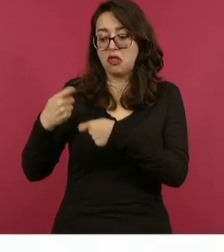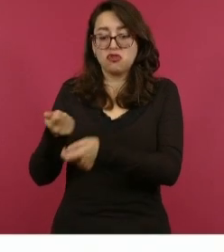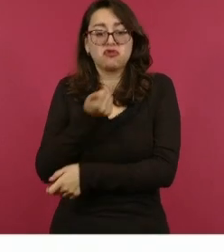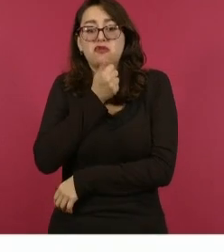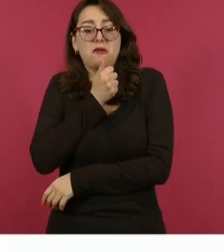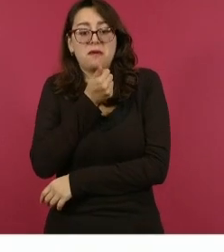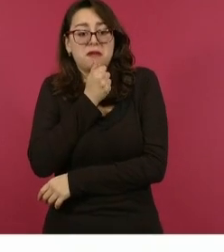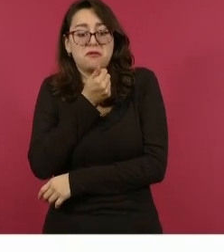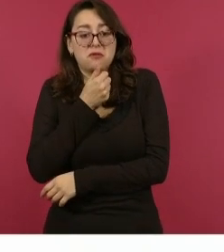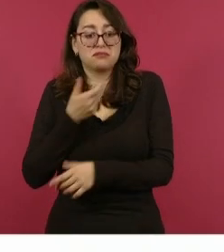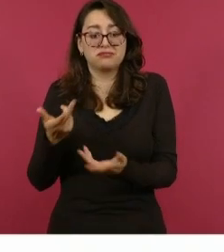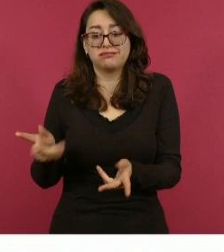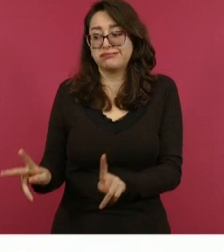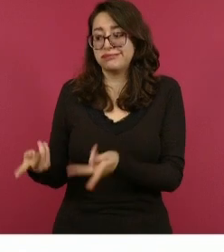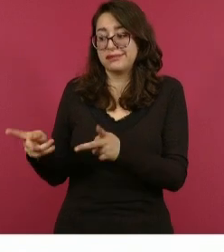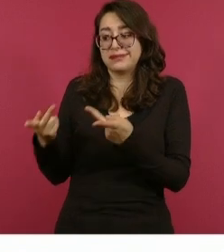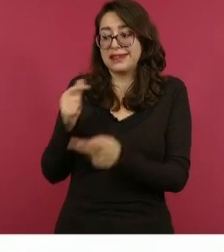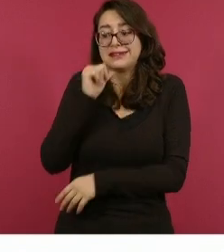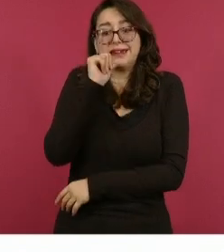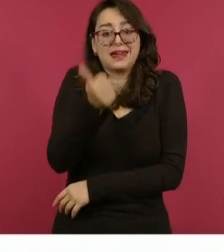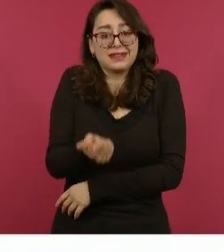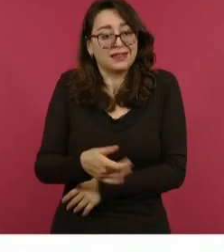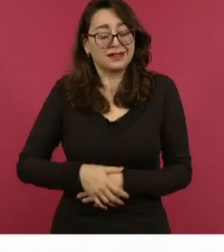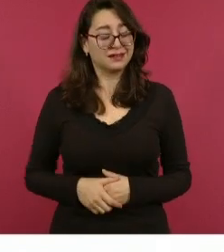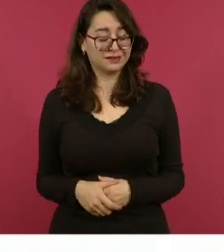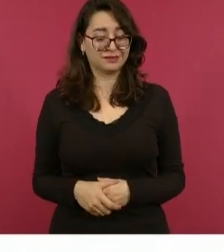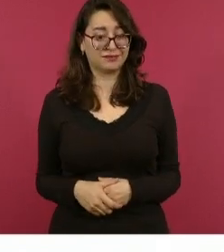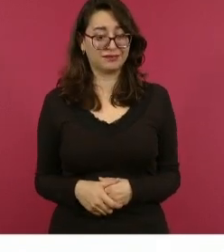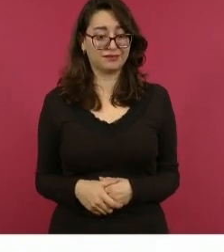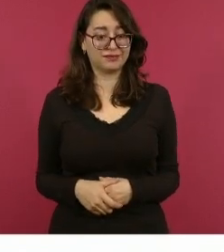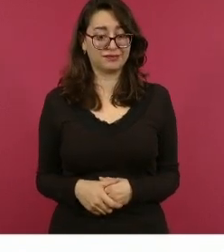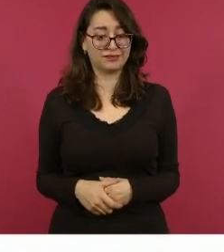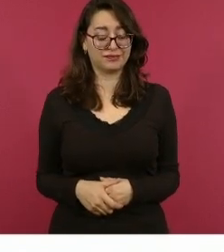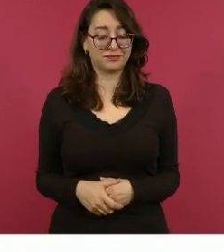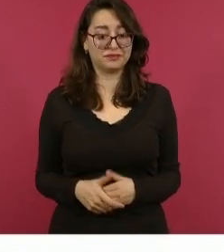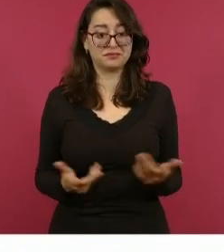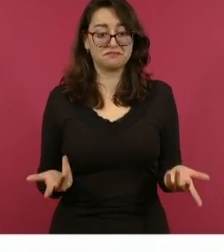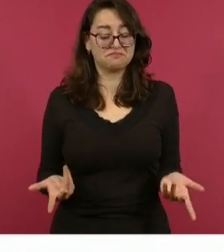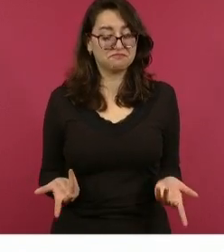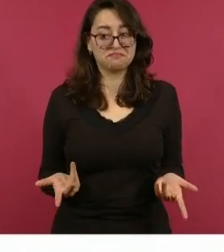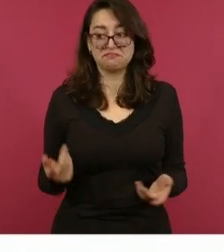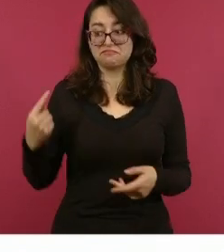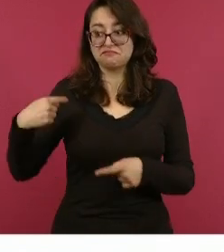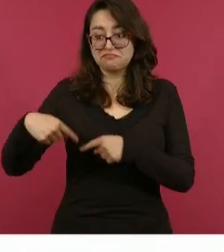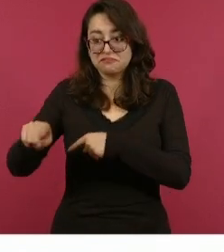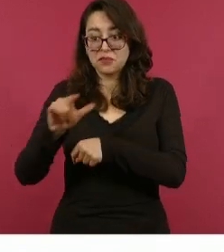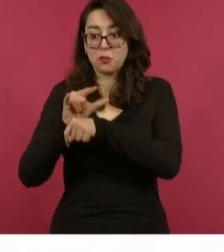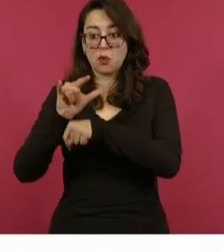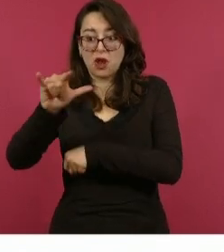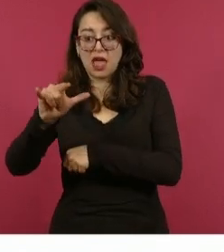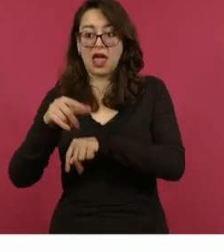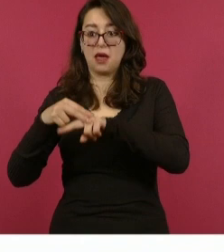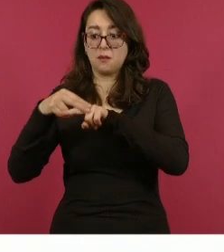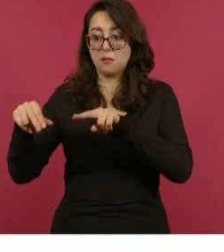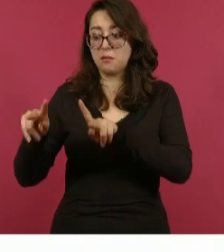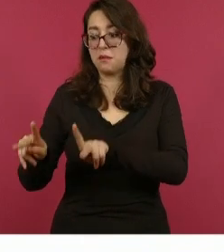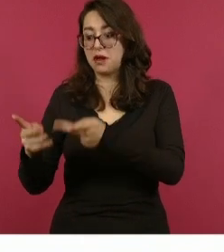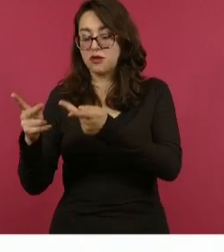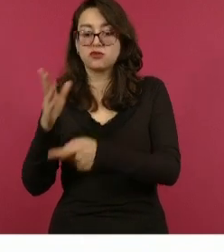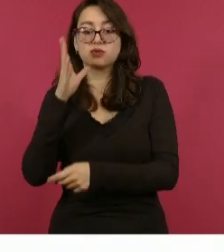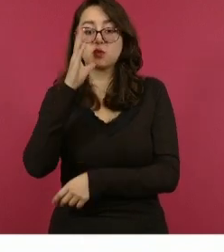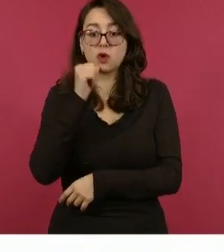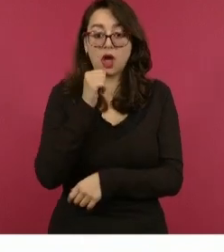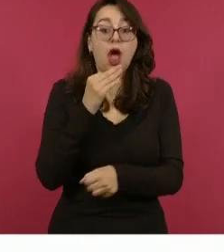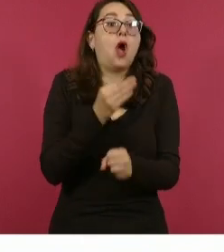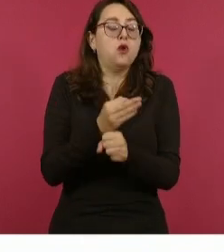operador aéreo para iniciar operaciones y con ello la venta de tickets. Lo que sí hay que informar, son